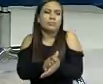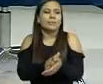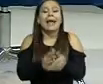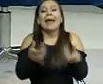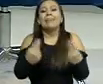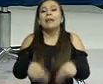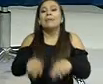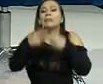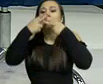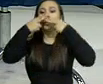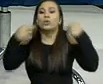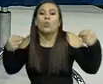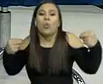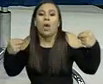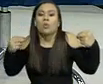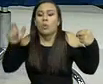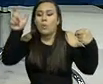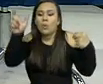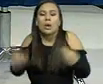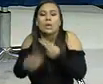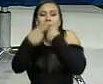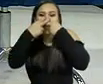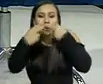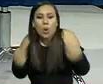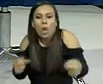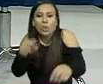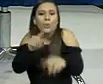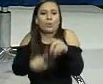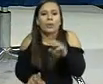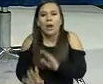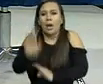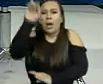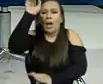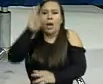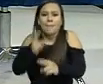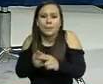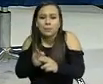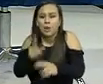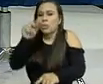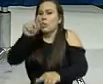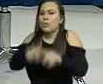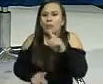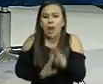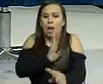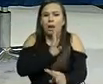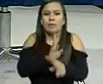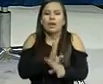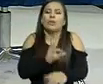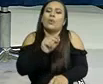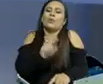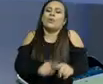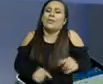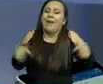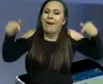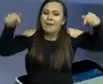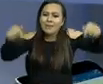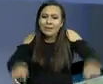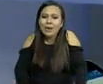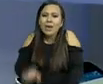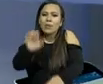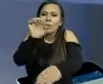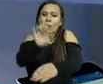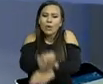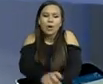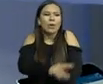en caso de que ese informe definitivo es de paso a ese juicio político yo creo que lo que no puede pasar en este país es de que se